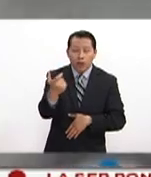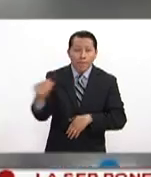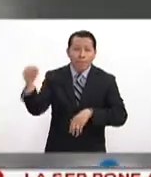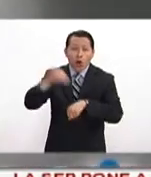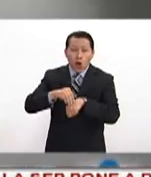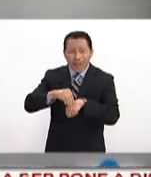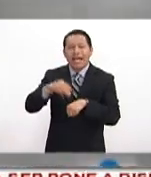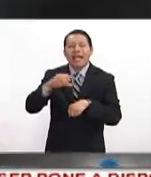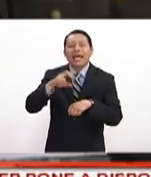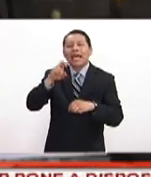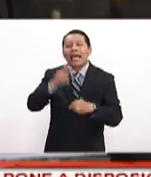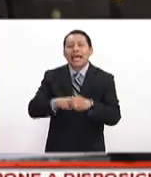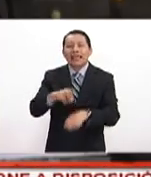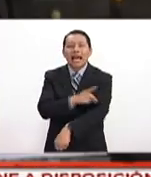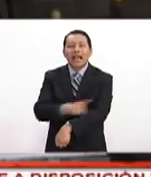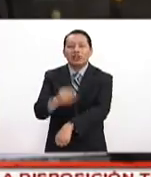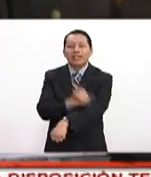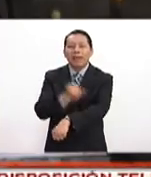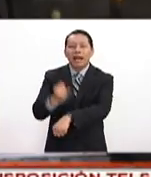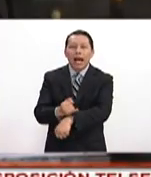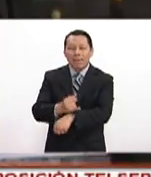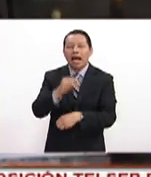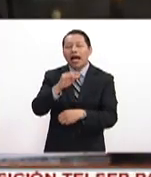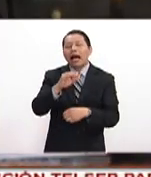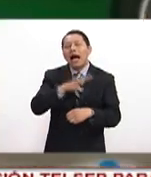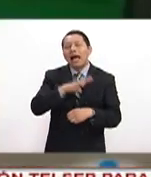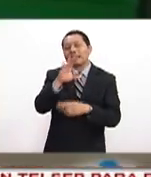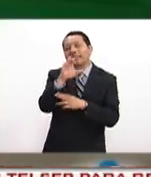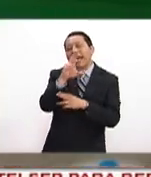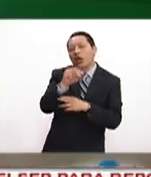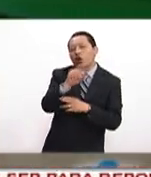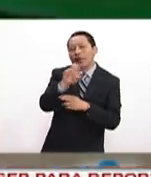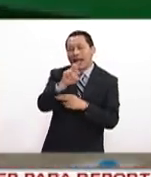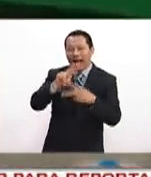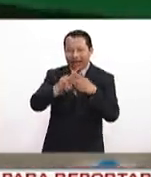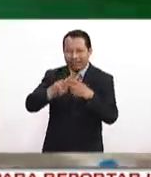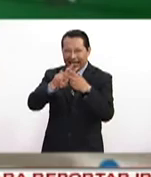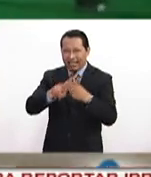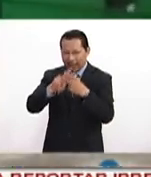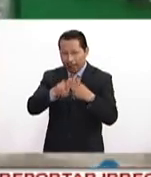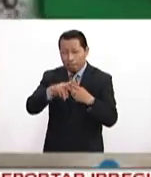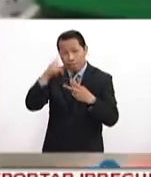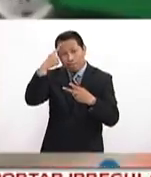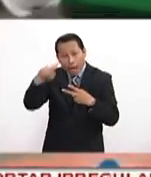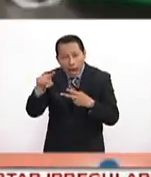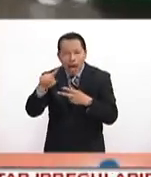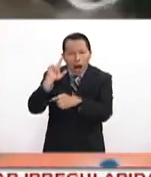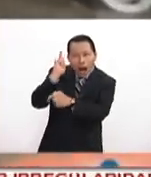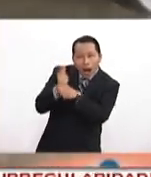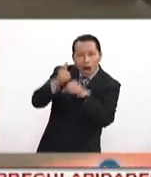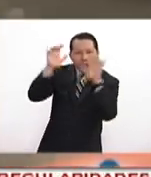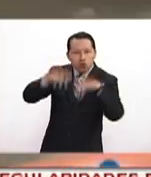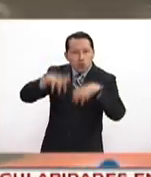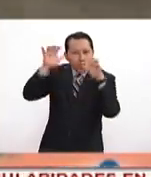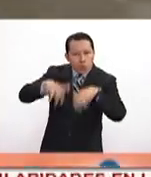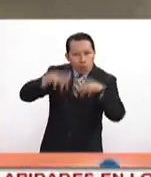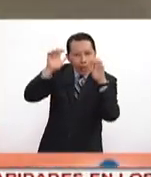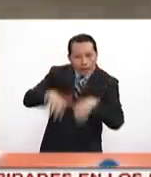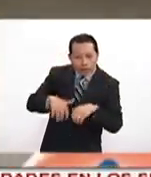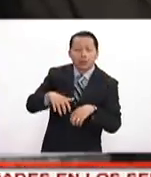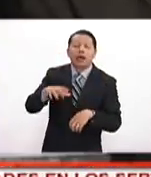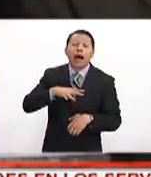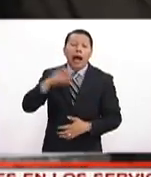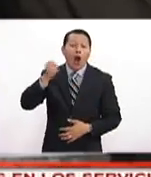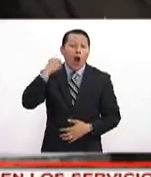de la Estrella, en la delegación Iztapalapa, y ofrecerá información detallada para pronosticar lluvias en la capital. En conferencia